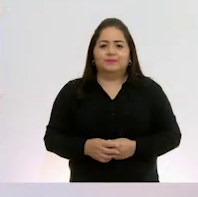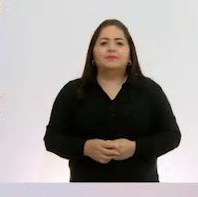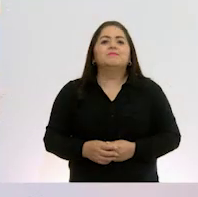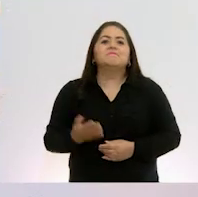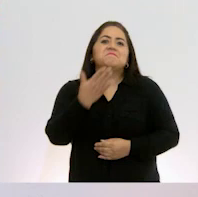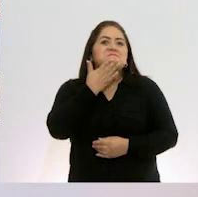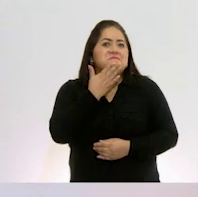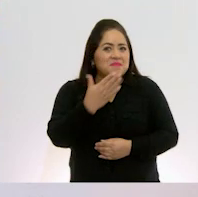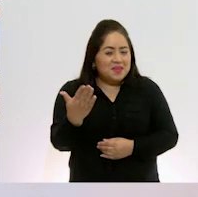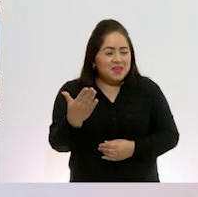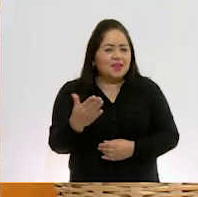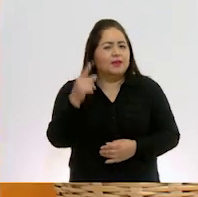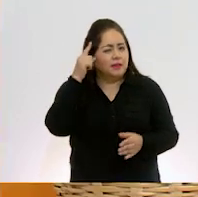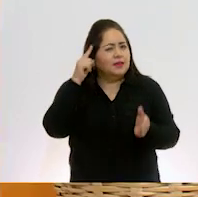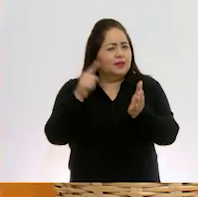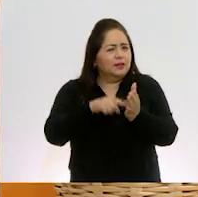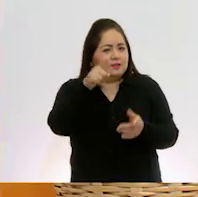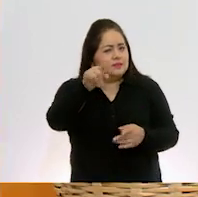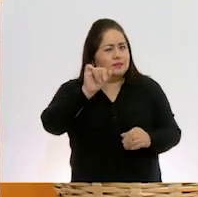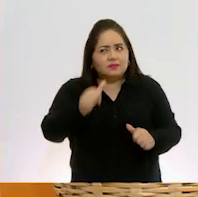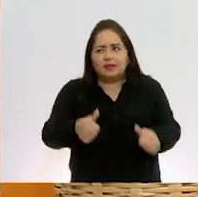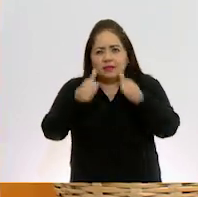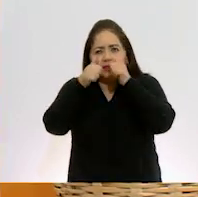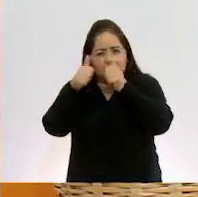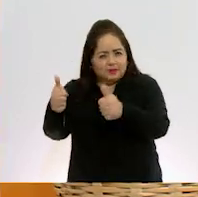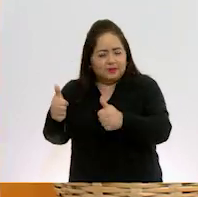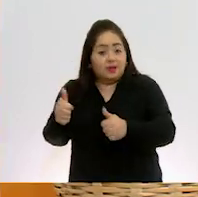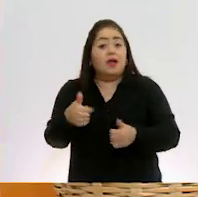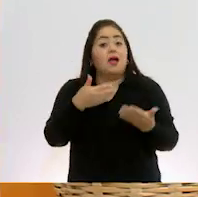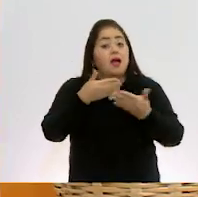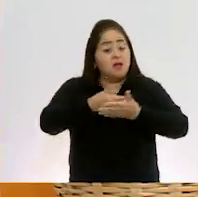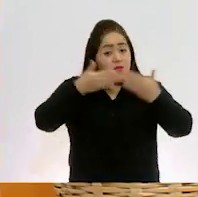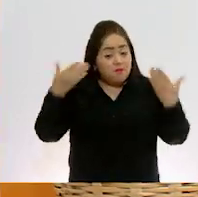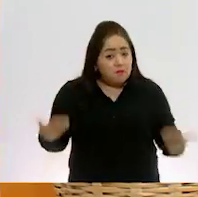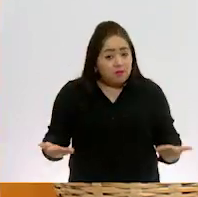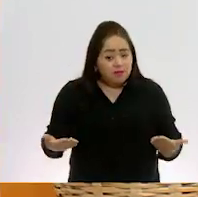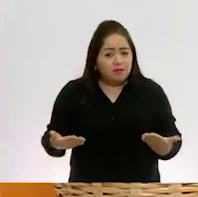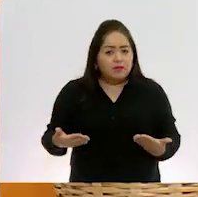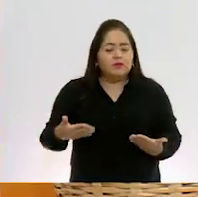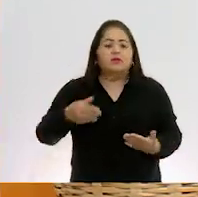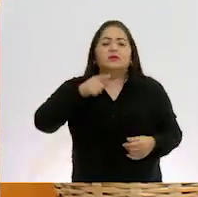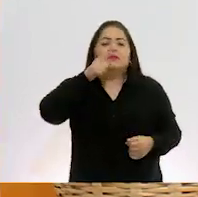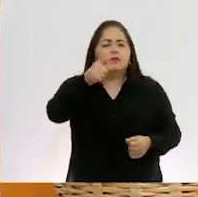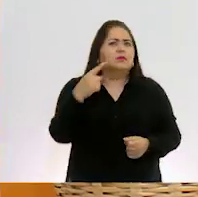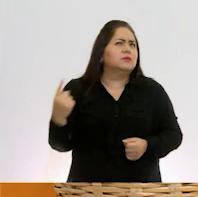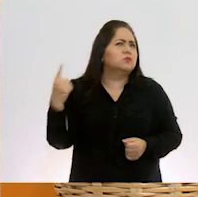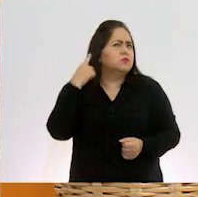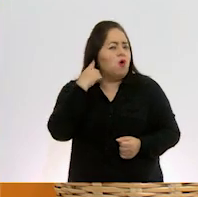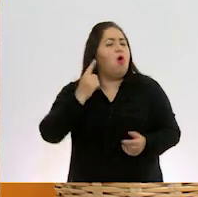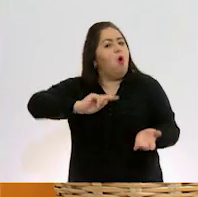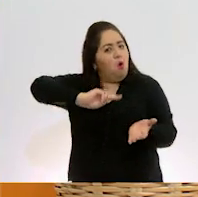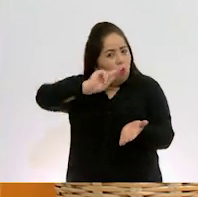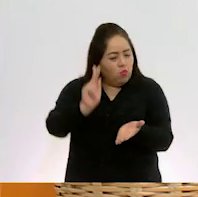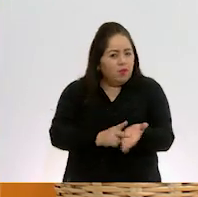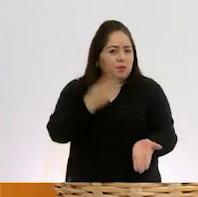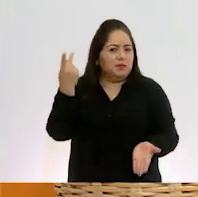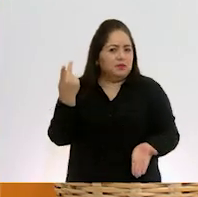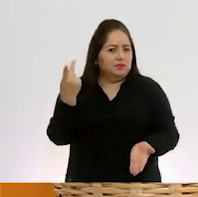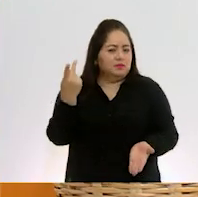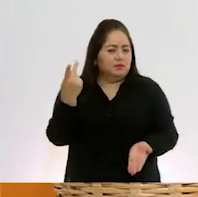Muy bien, creo que sí pusiste atención. Ahora, vamos a escuchar nuevamente el